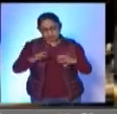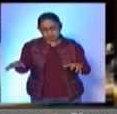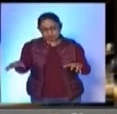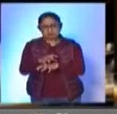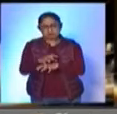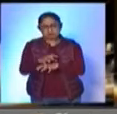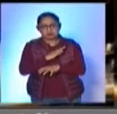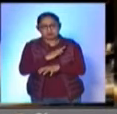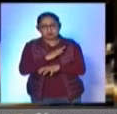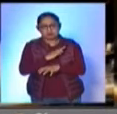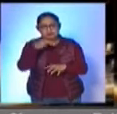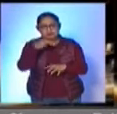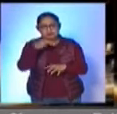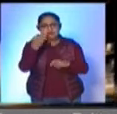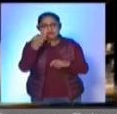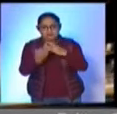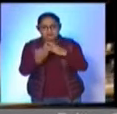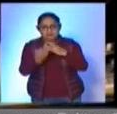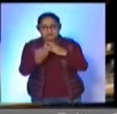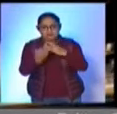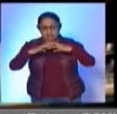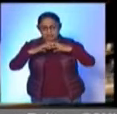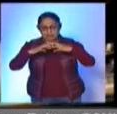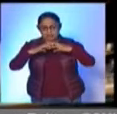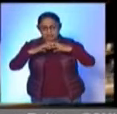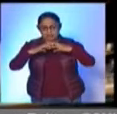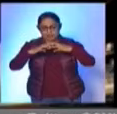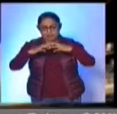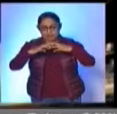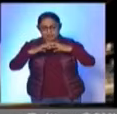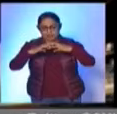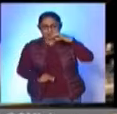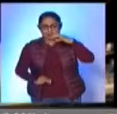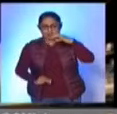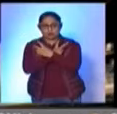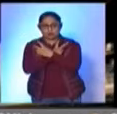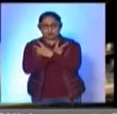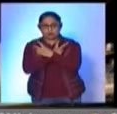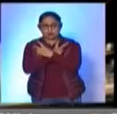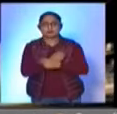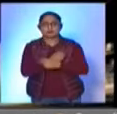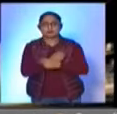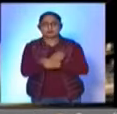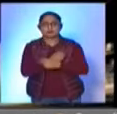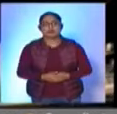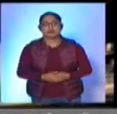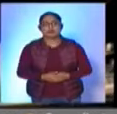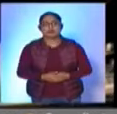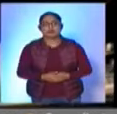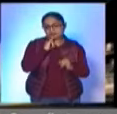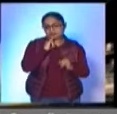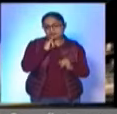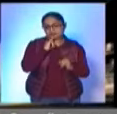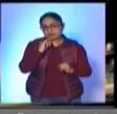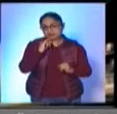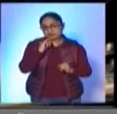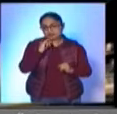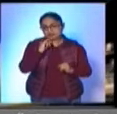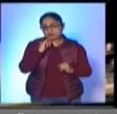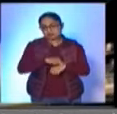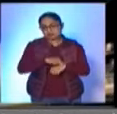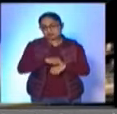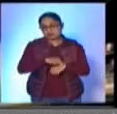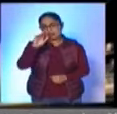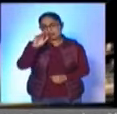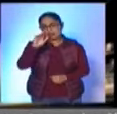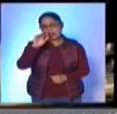pegar la médula espinal. Plagio se centra en la vida del doctor Víctor Carpio, interpretado por el actor Fabián Corres,